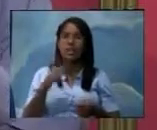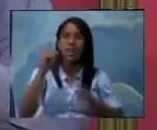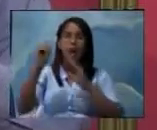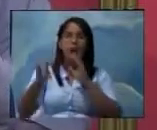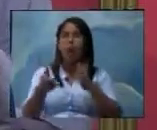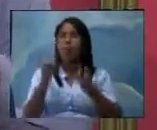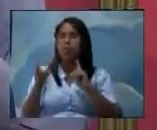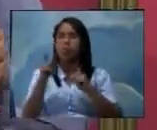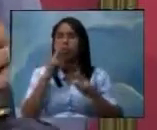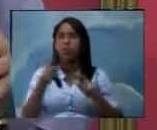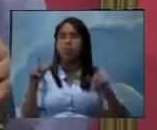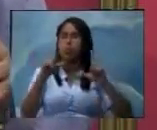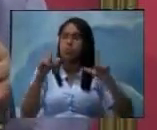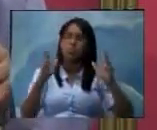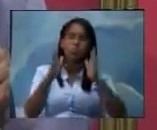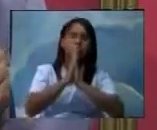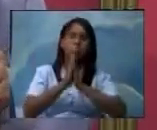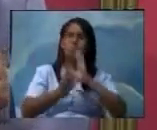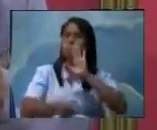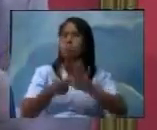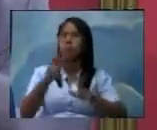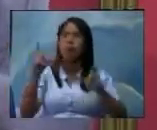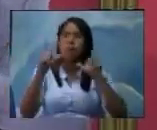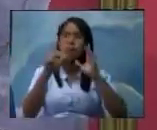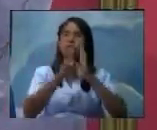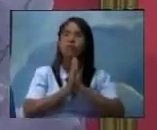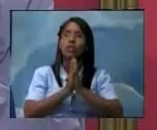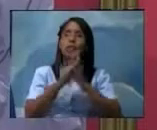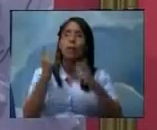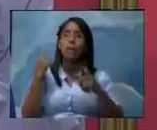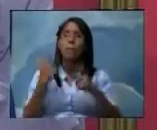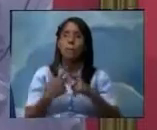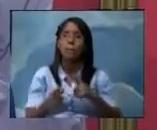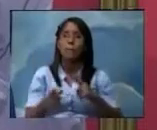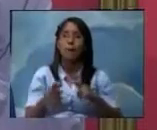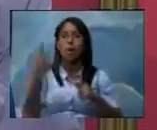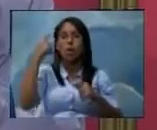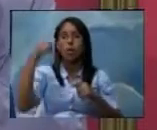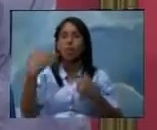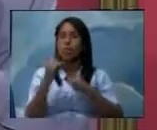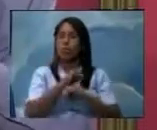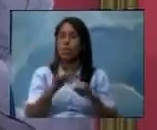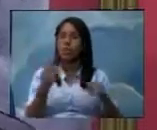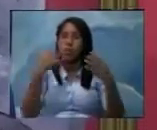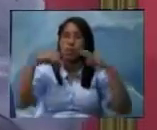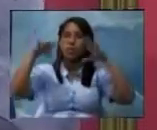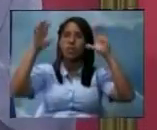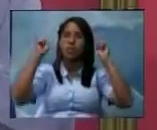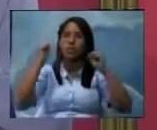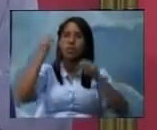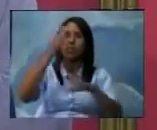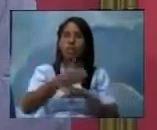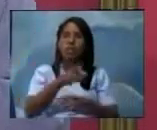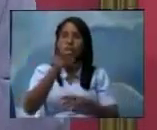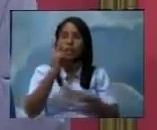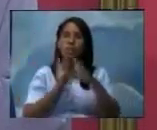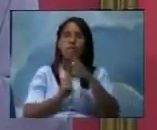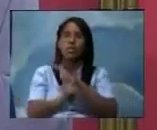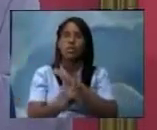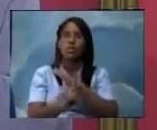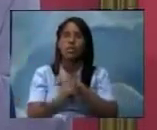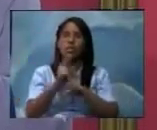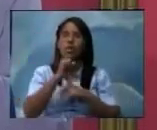programa, algunos lo ven como un programa más, los matutinos, pero para los que hemos entendido, los que hemos entrado en esta